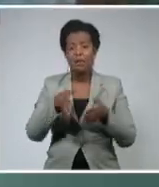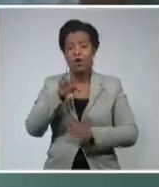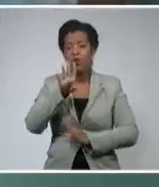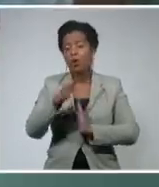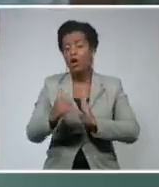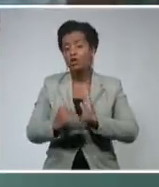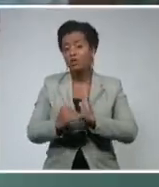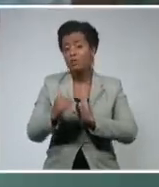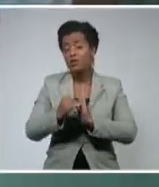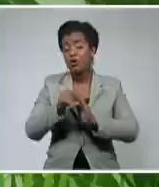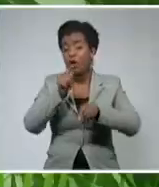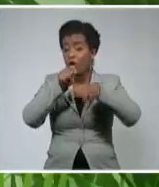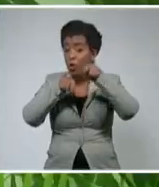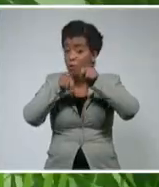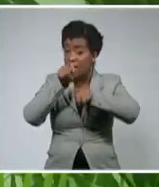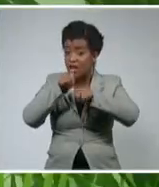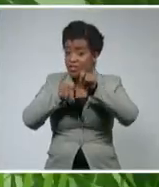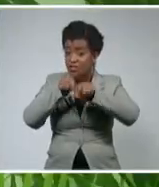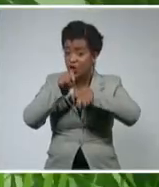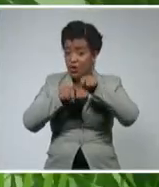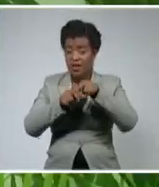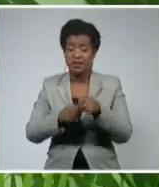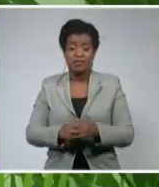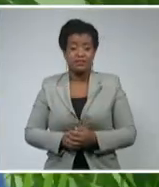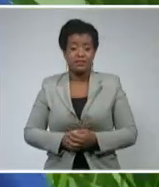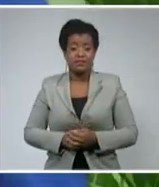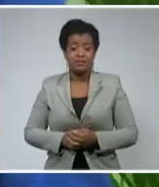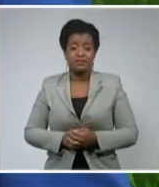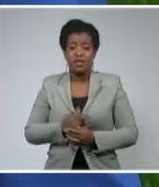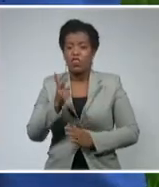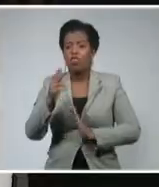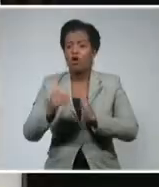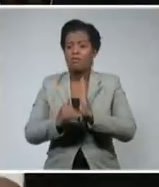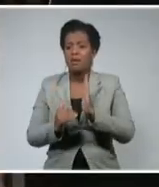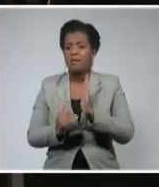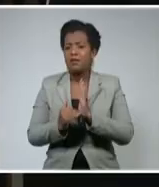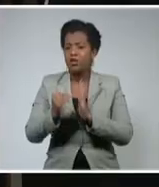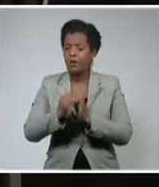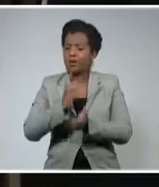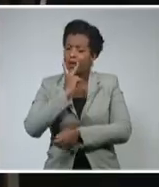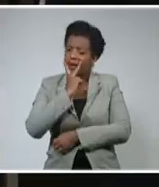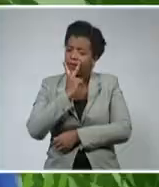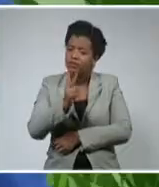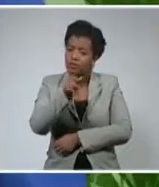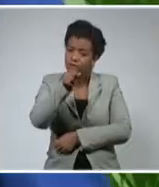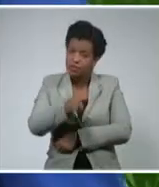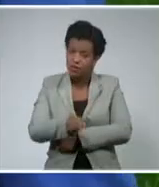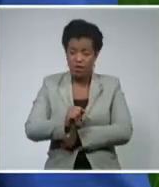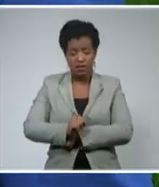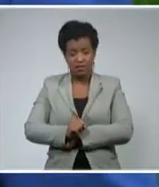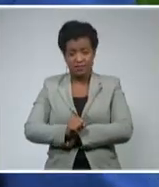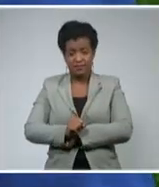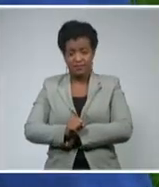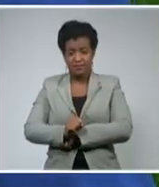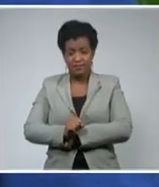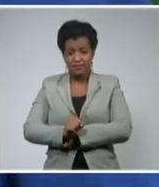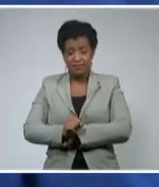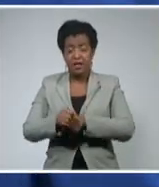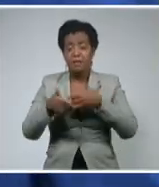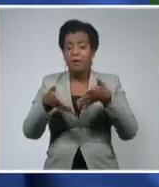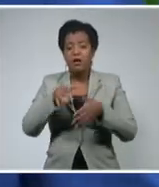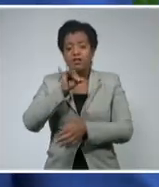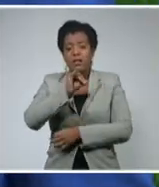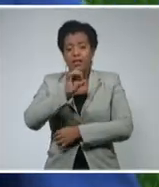millones de operaciones, más de 2.000 millones de consultas y más de 700